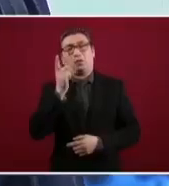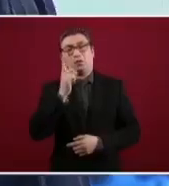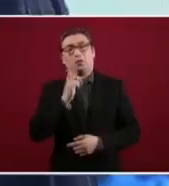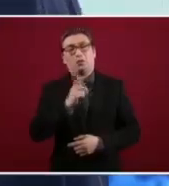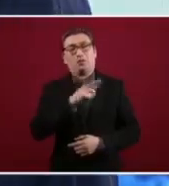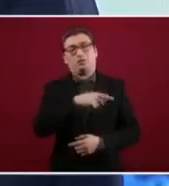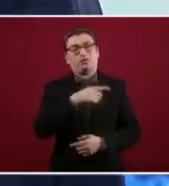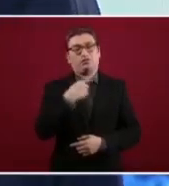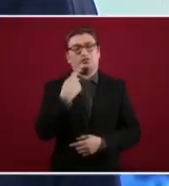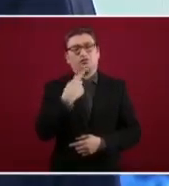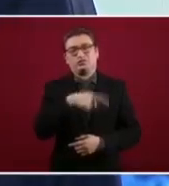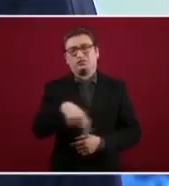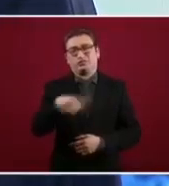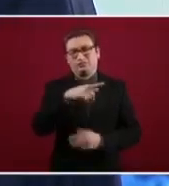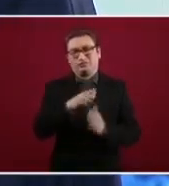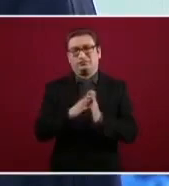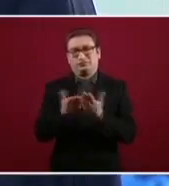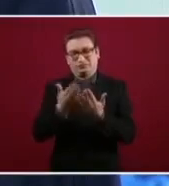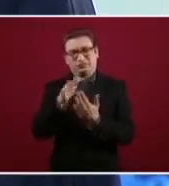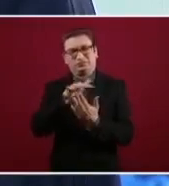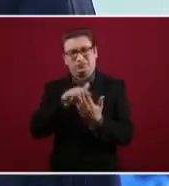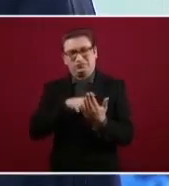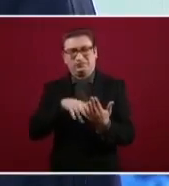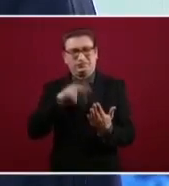en el tiempo de leer